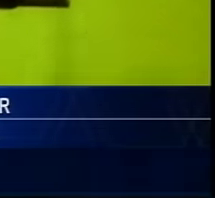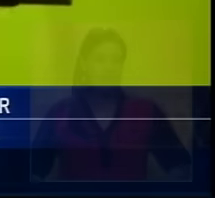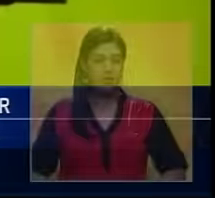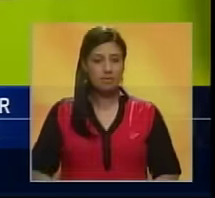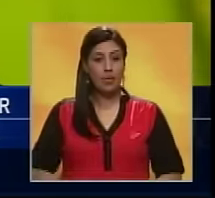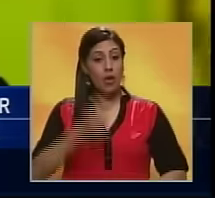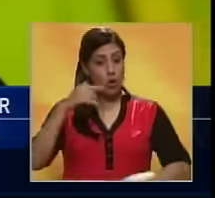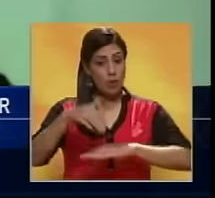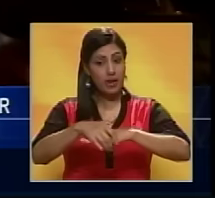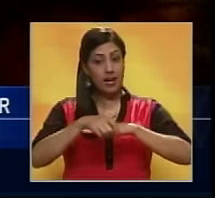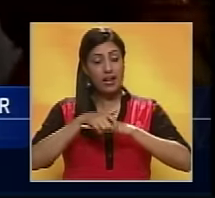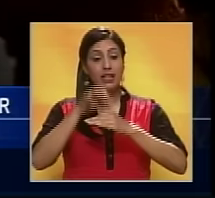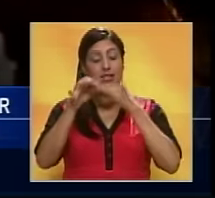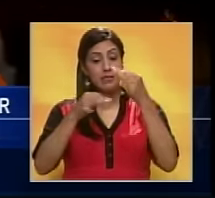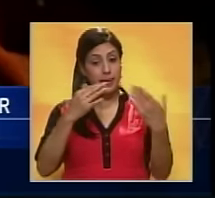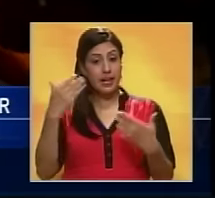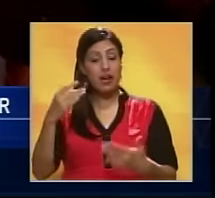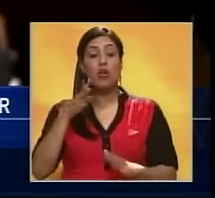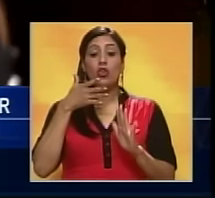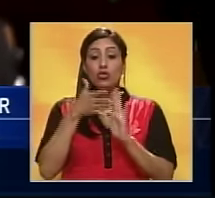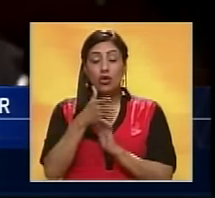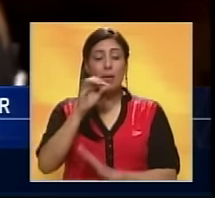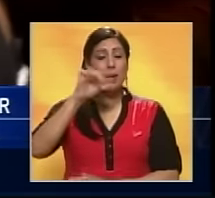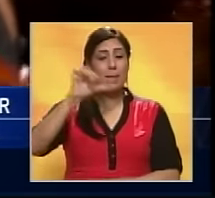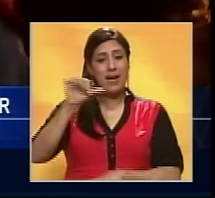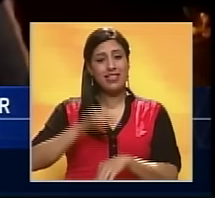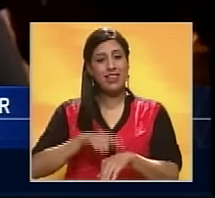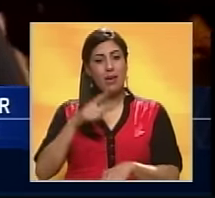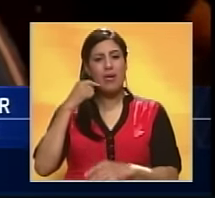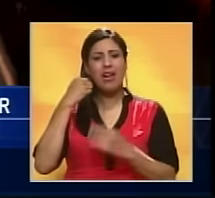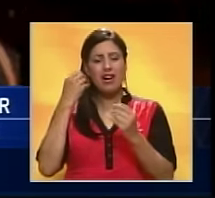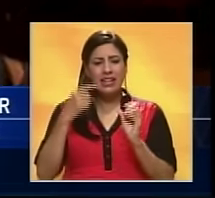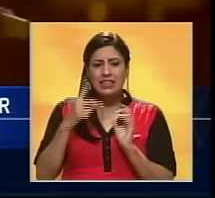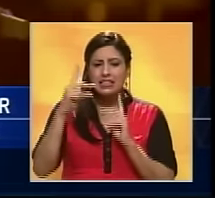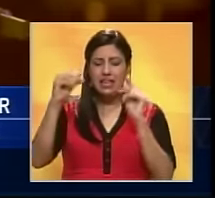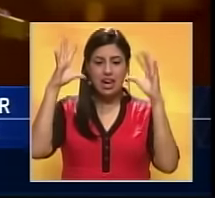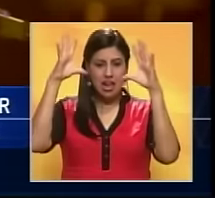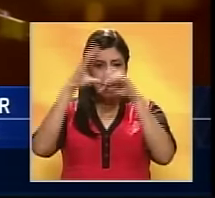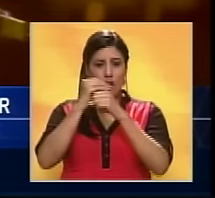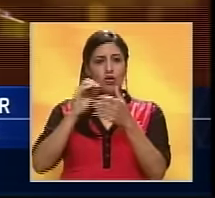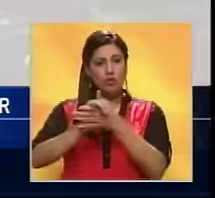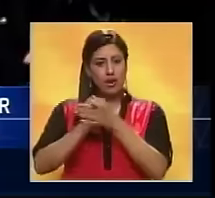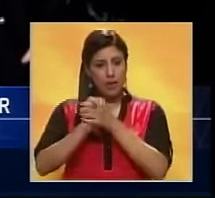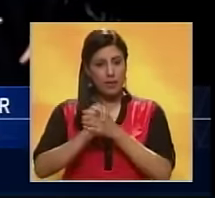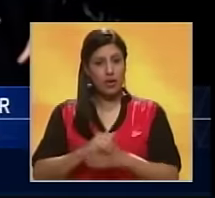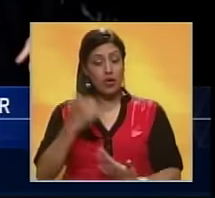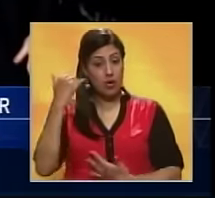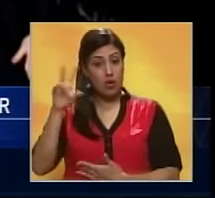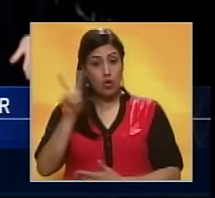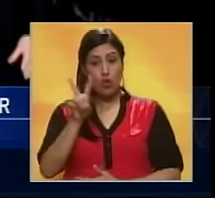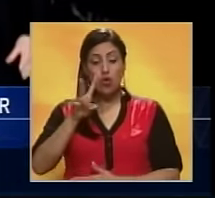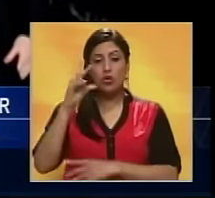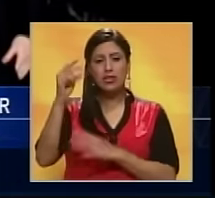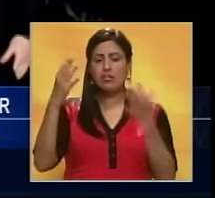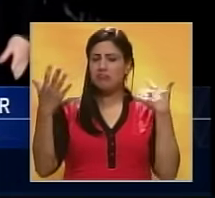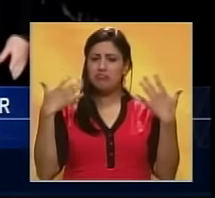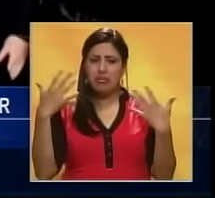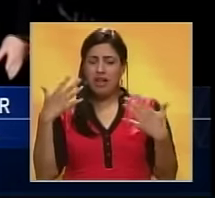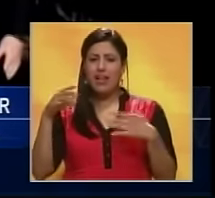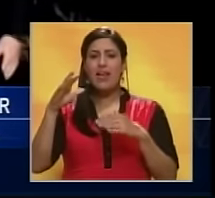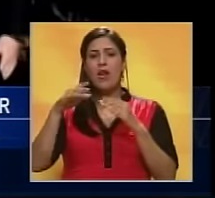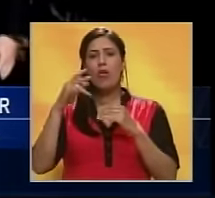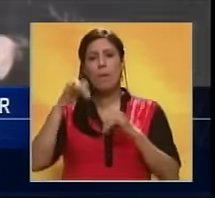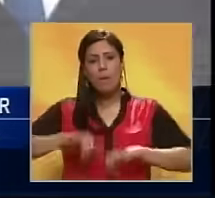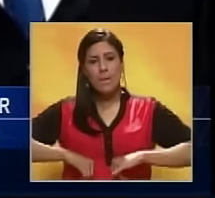El británico contó al diario The Guardian sobre un mal momento que pasó en una salida nocturna con su amigo. Dijo que ambos salieron a divertirse a un bar